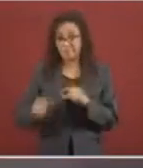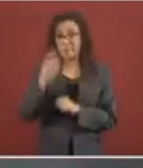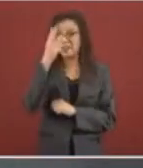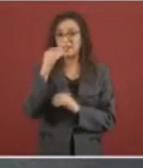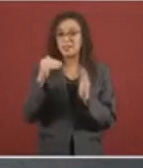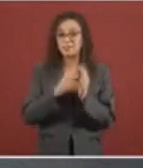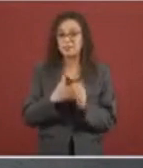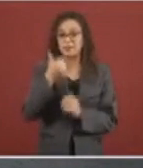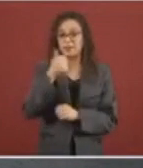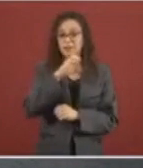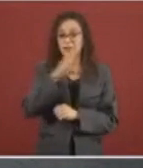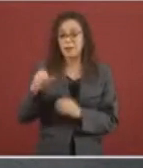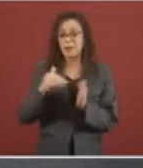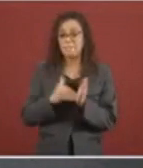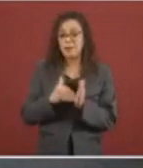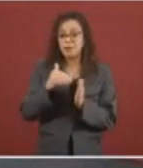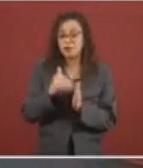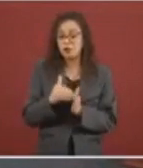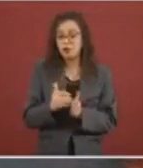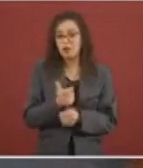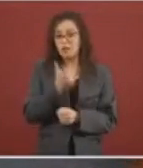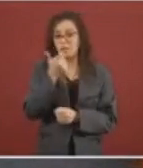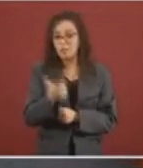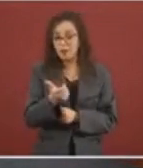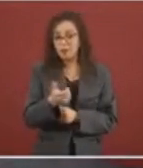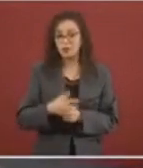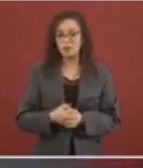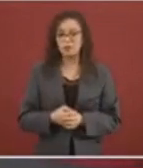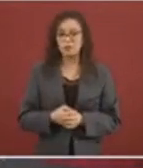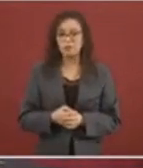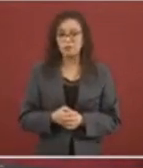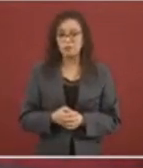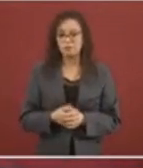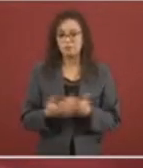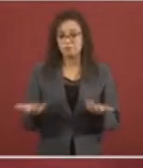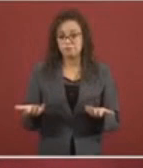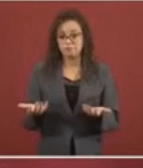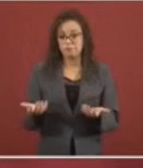3.600 millones de pesos. Y nosotros ejercimos